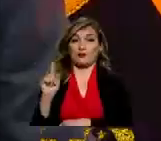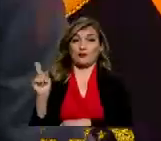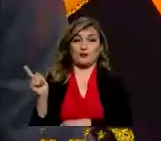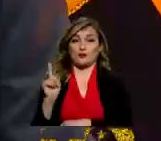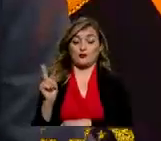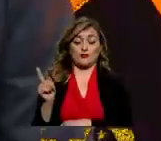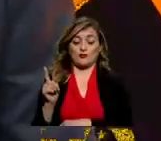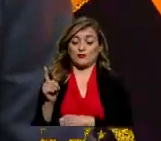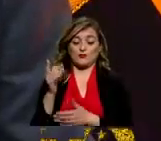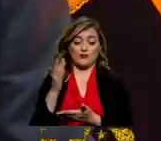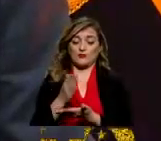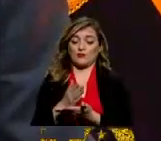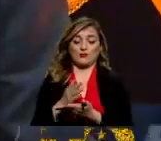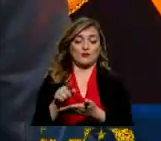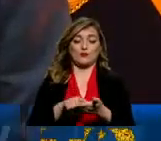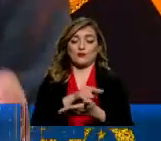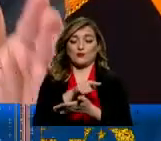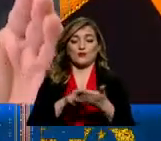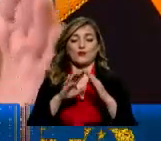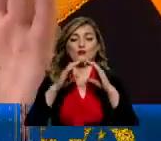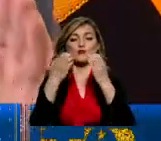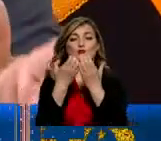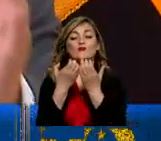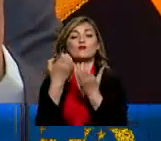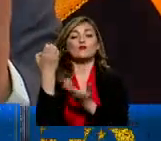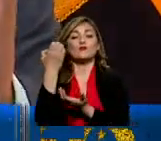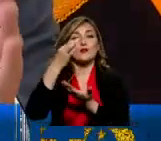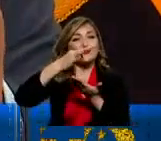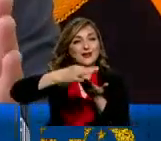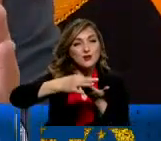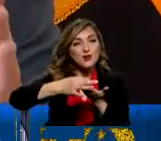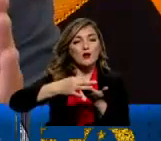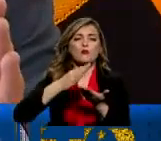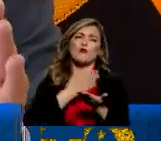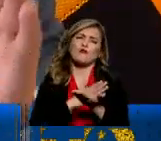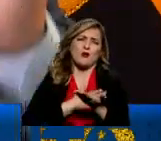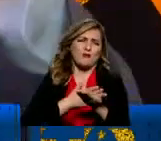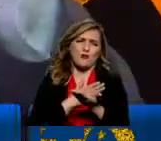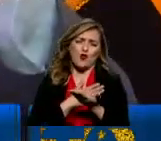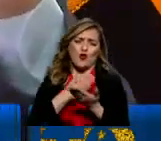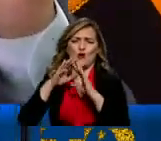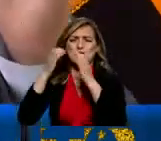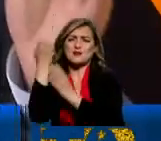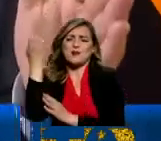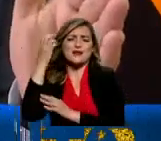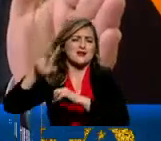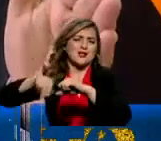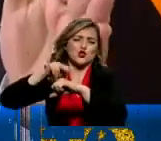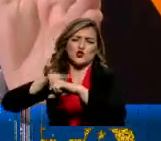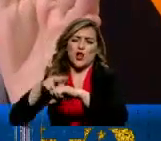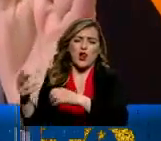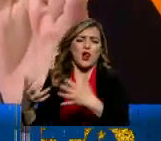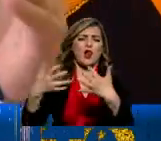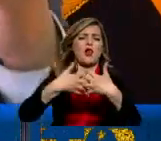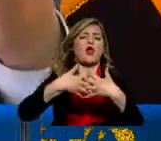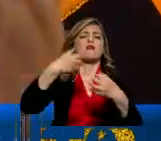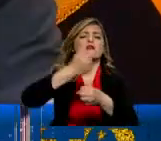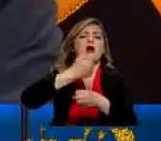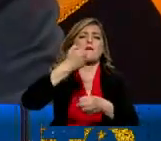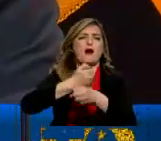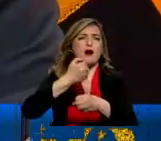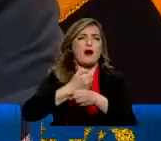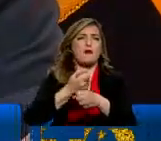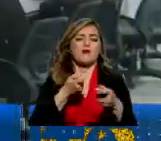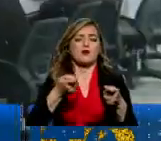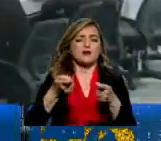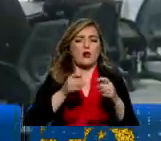eventos. Solicitarles a los COEs cantonales que nosotros trabajemos de una misma línea de acción con una visión de manejo y de minimizar los